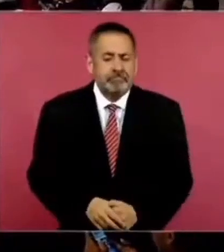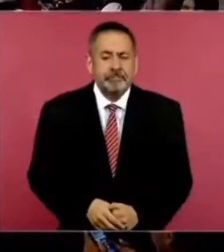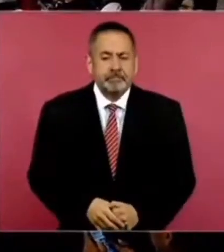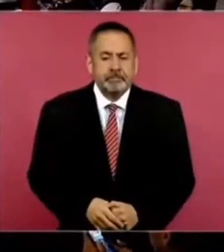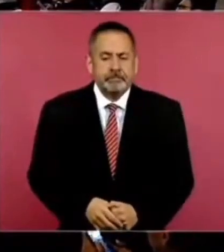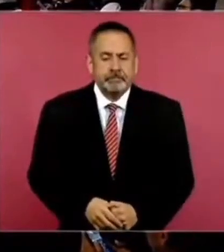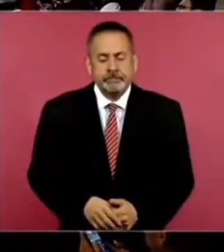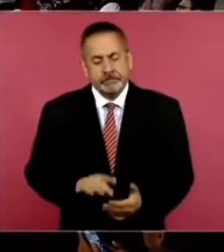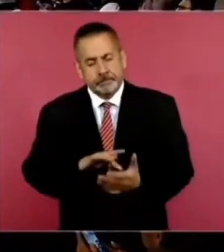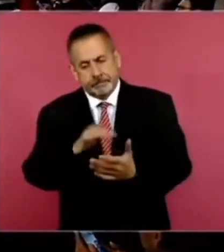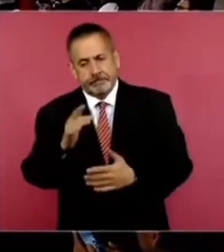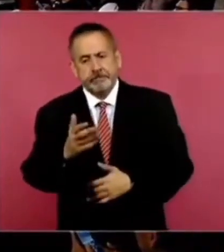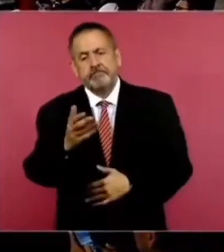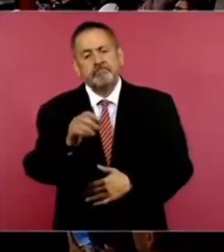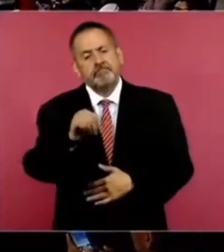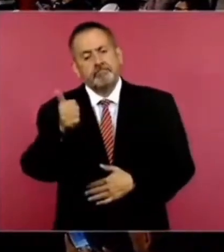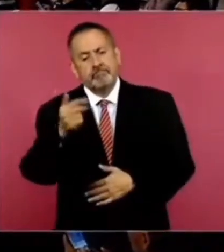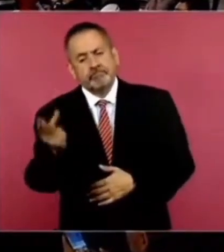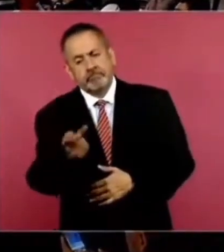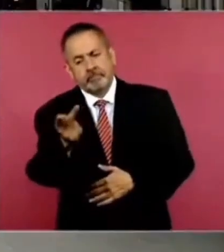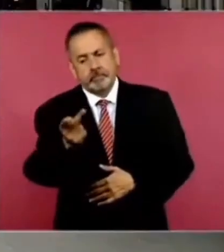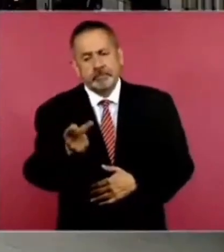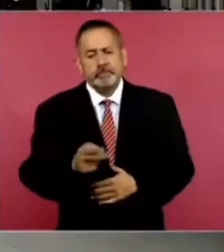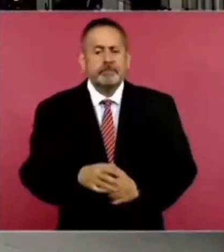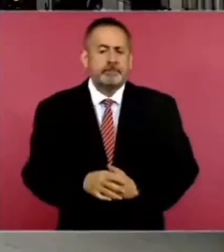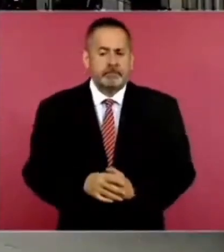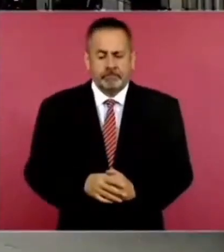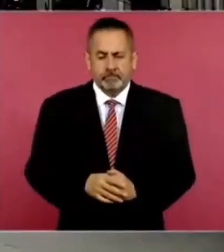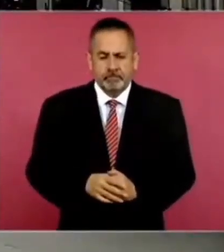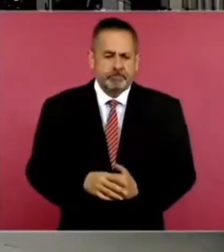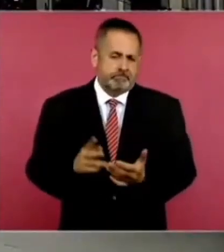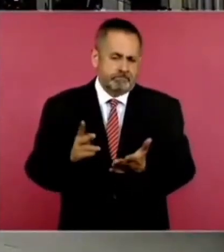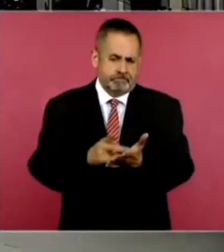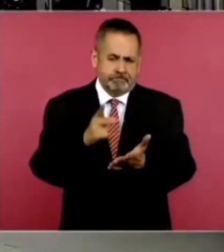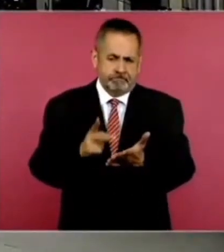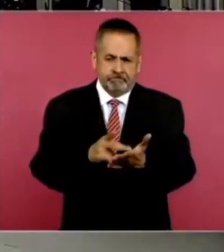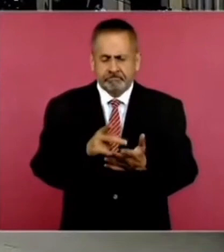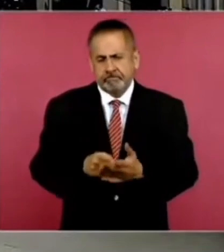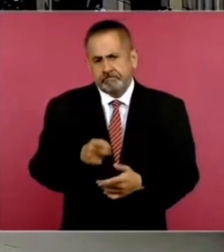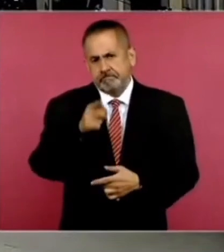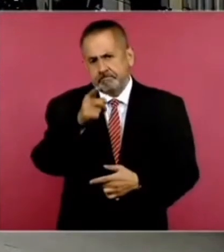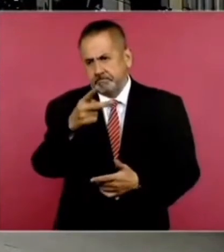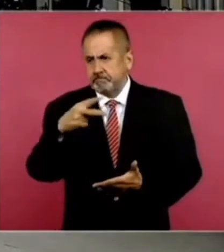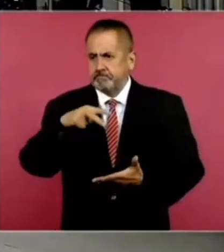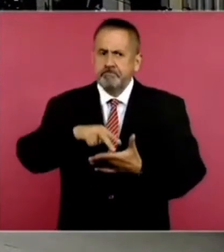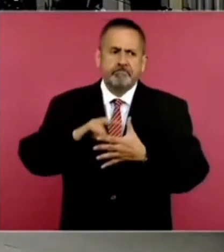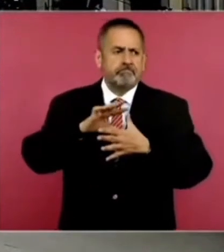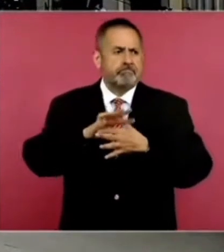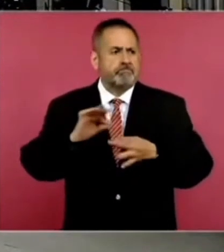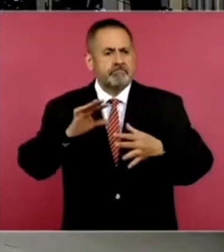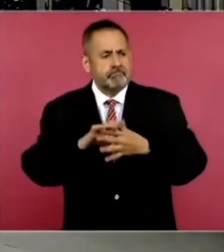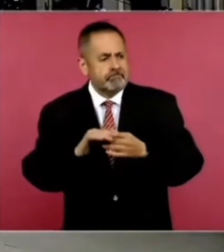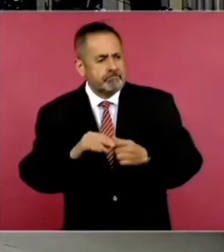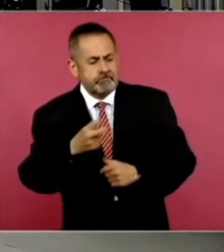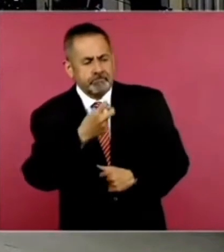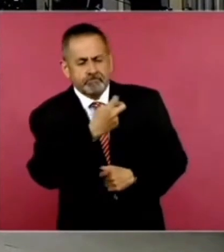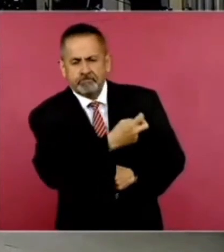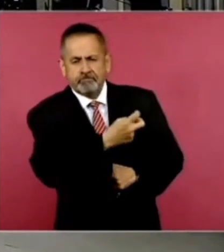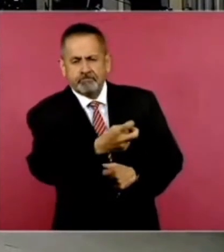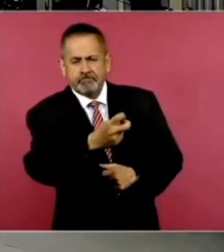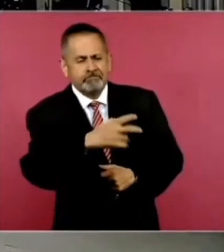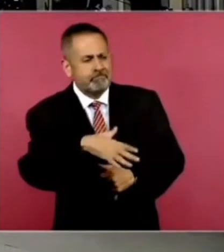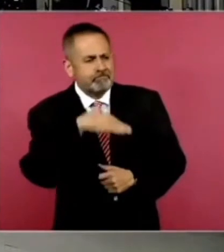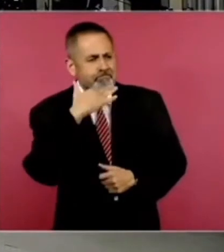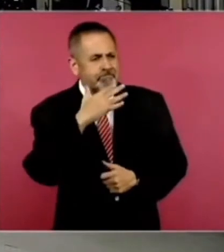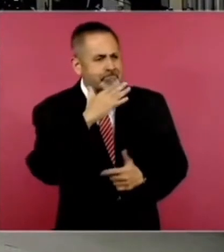Otro tema, han sido muchas las ocasiones que en este espacio usted ha denunciado a una serie de redes de corrupción que